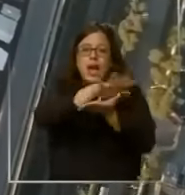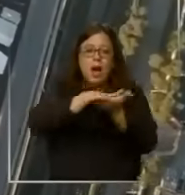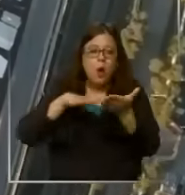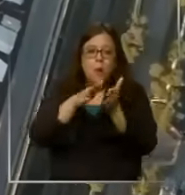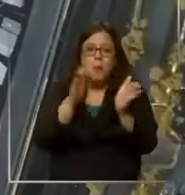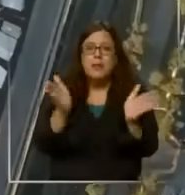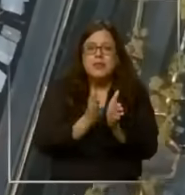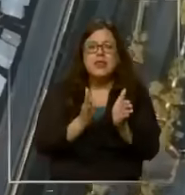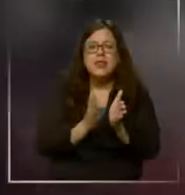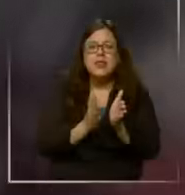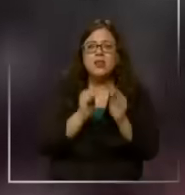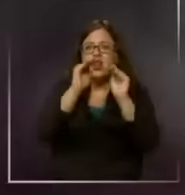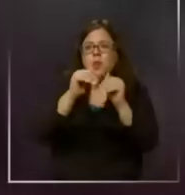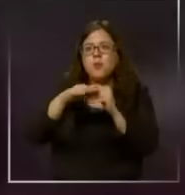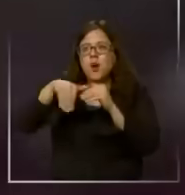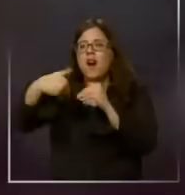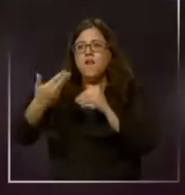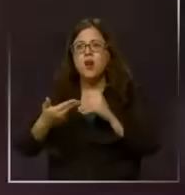mismo que hay afuera.